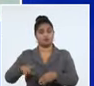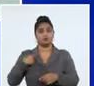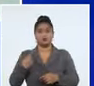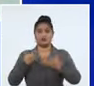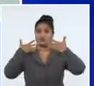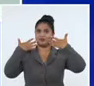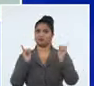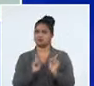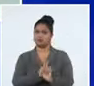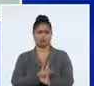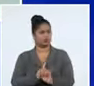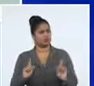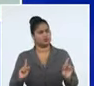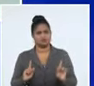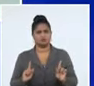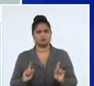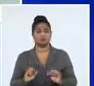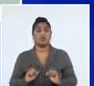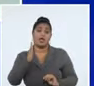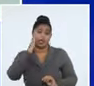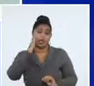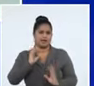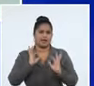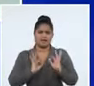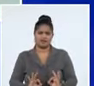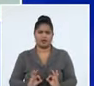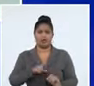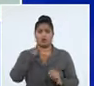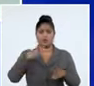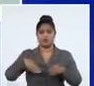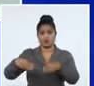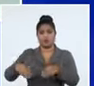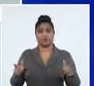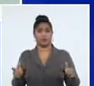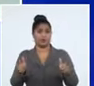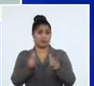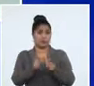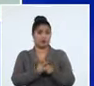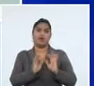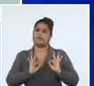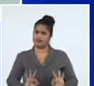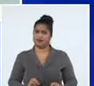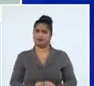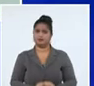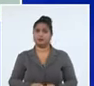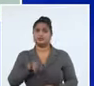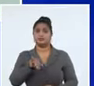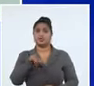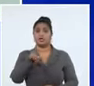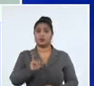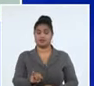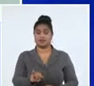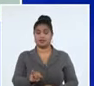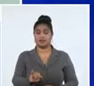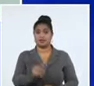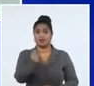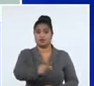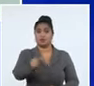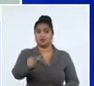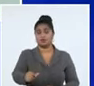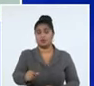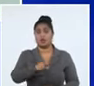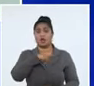disculpen la palabra utilizada, realmente es un inferior, 696 fallecidos en los 33